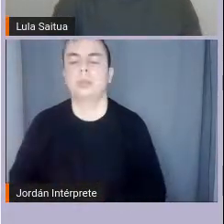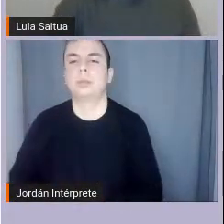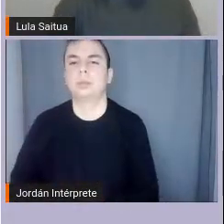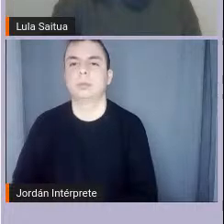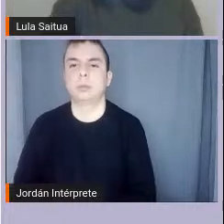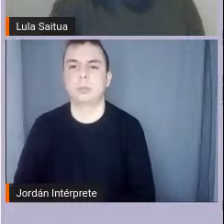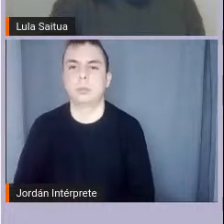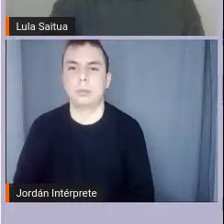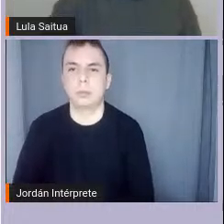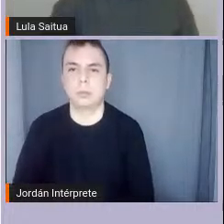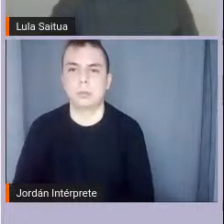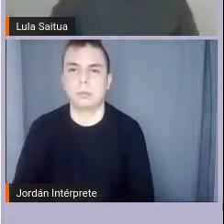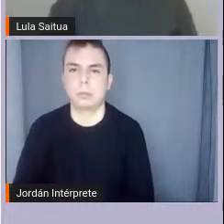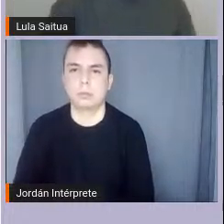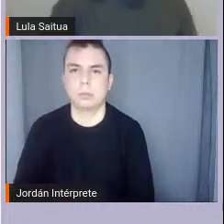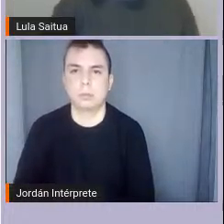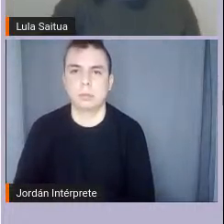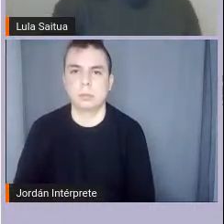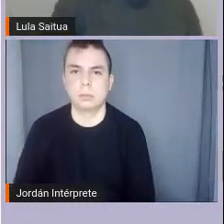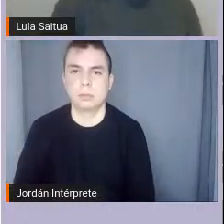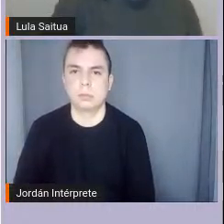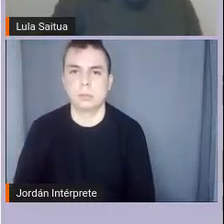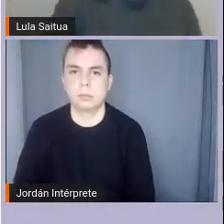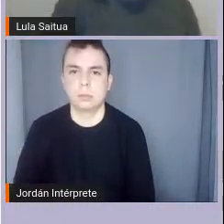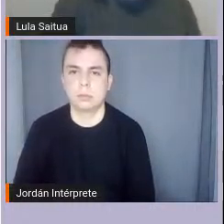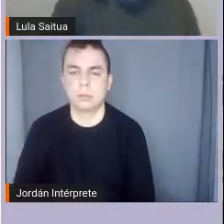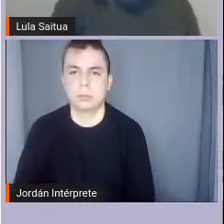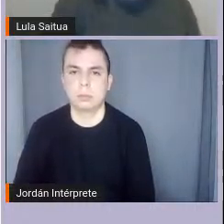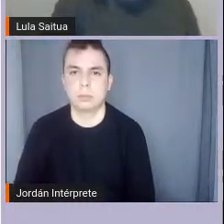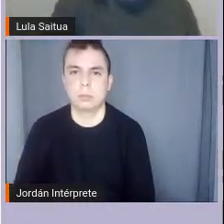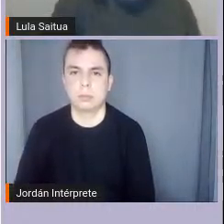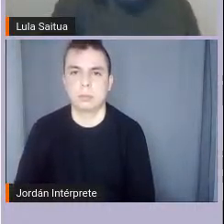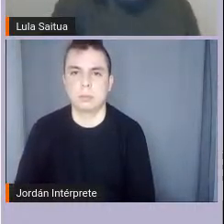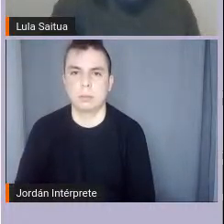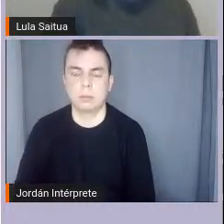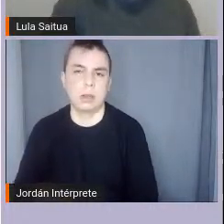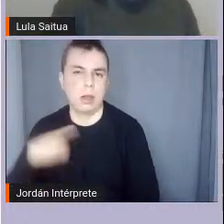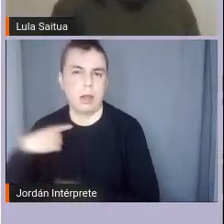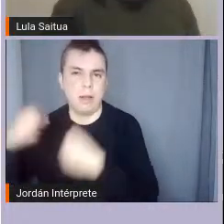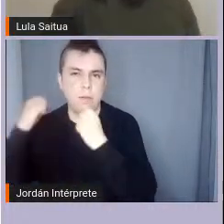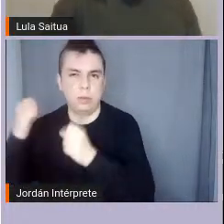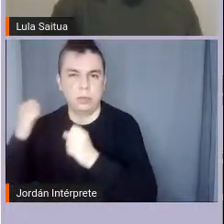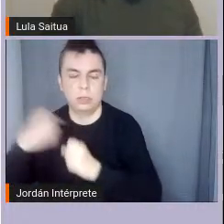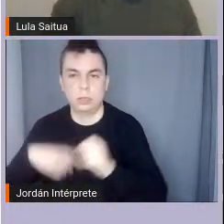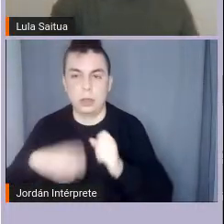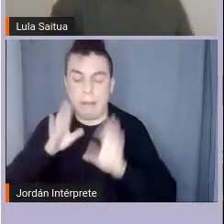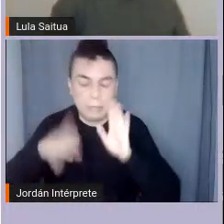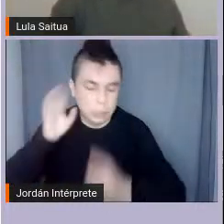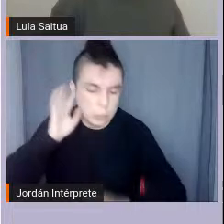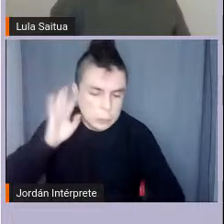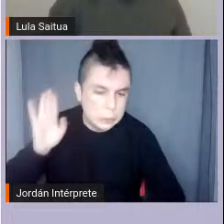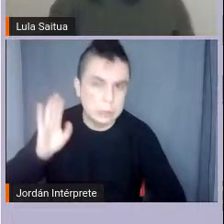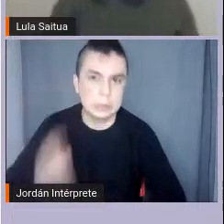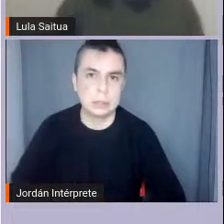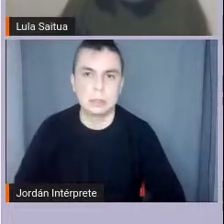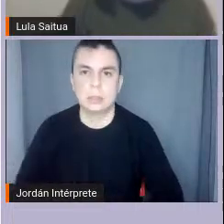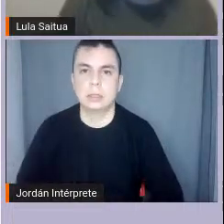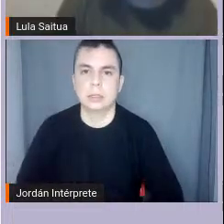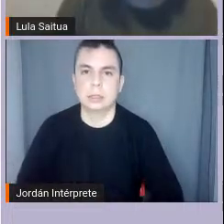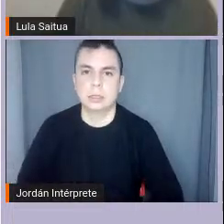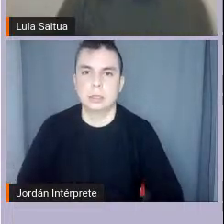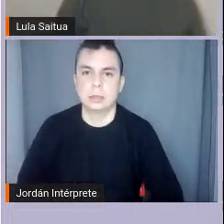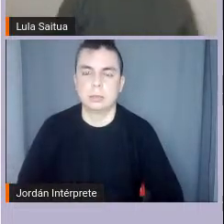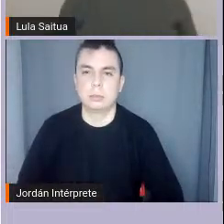ponemos esta canción, que se escuche bien fuerte para yo escucharla también. Mira que yo de repente no la escucho bien. Eso. Ahora